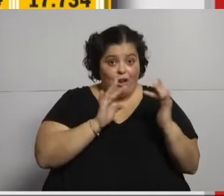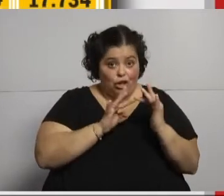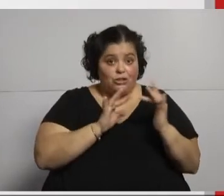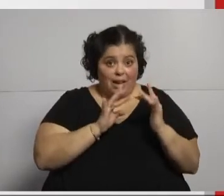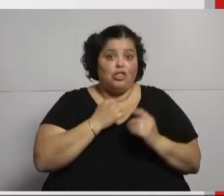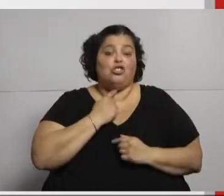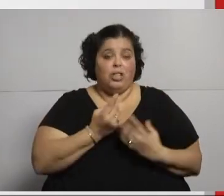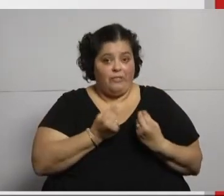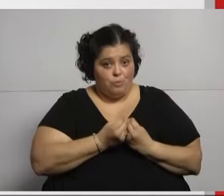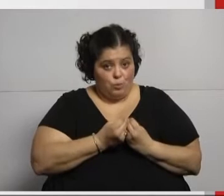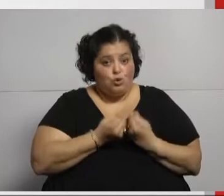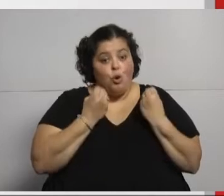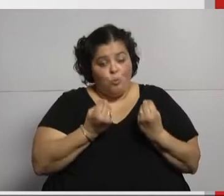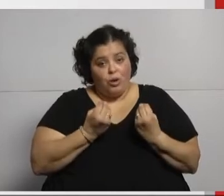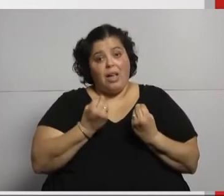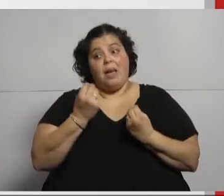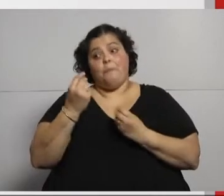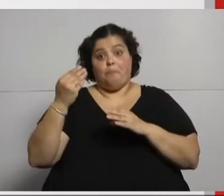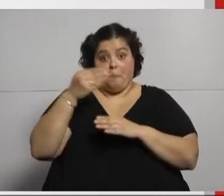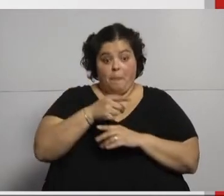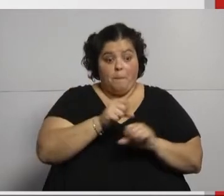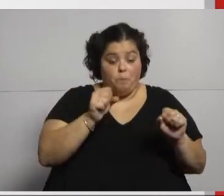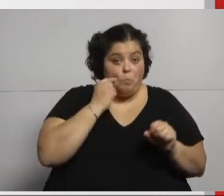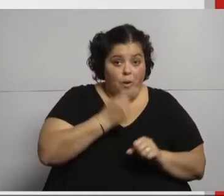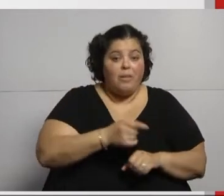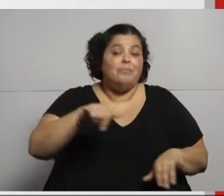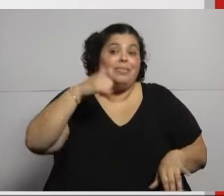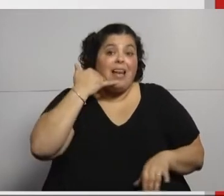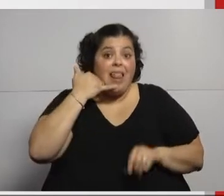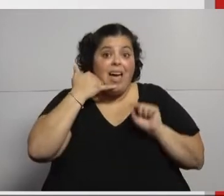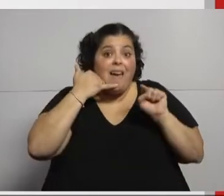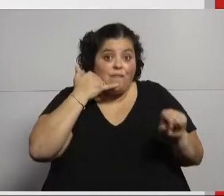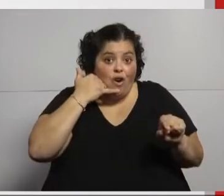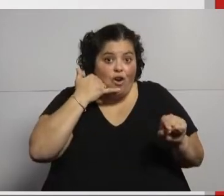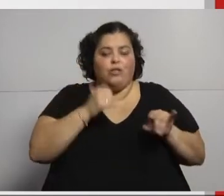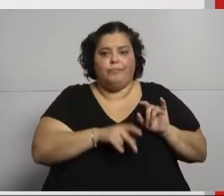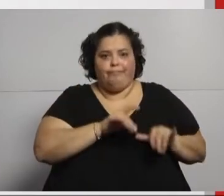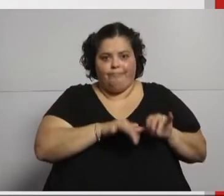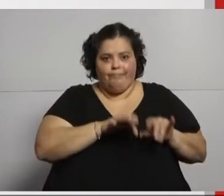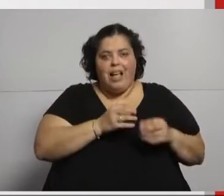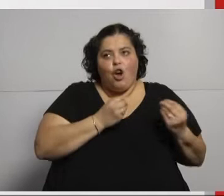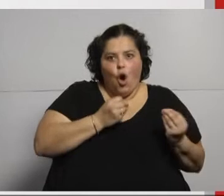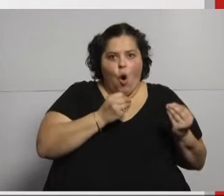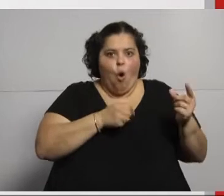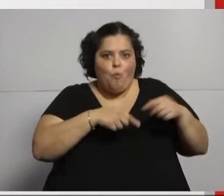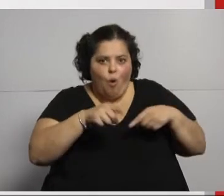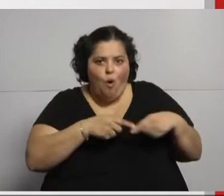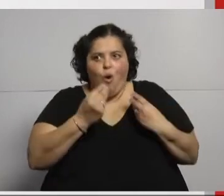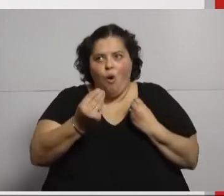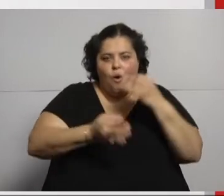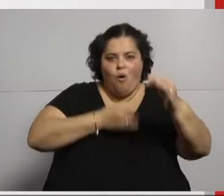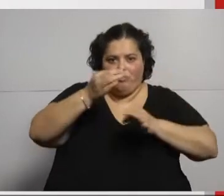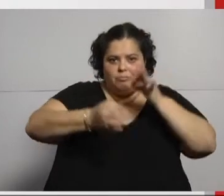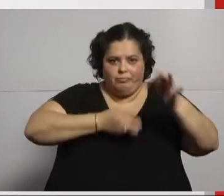de las llamadas han sido atendidas a través del teléfono, teniendo varios operadores contestando y orientando a su vez en la